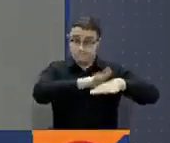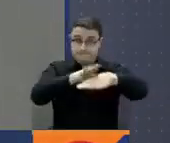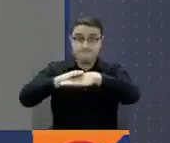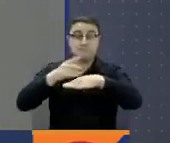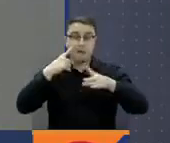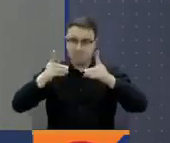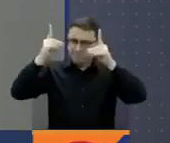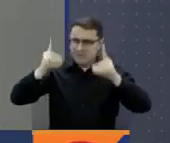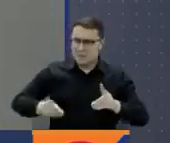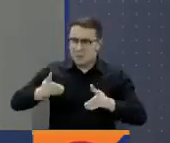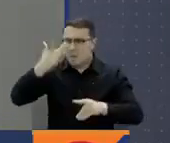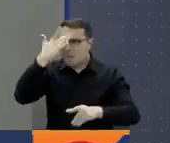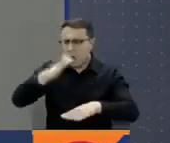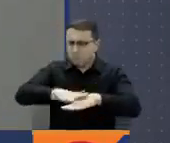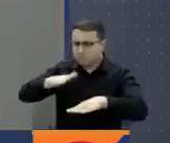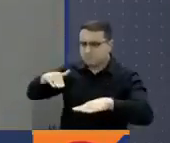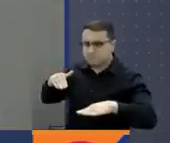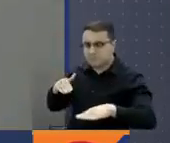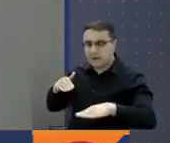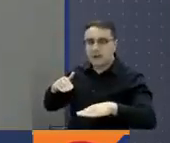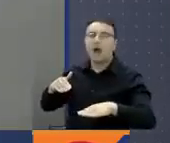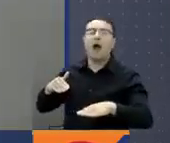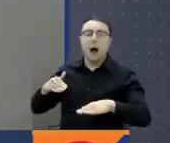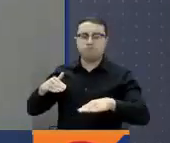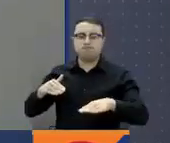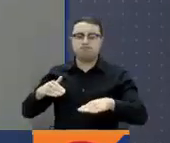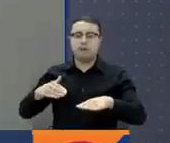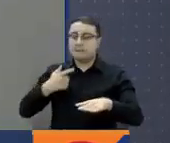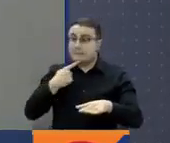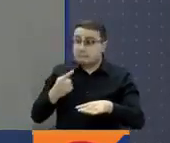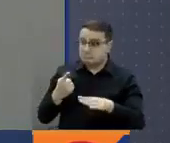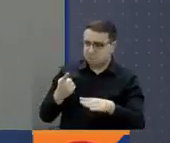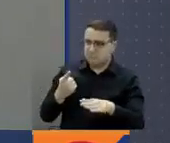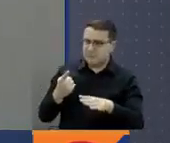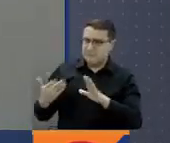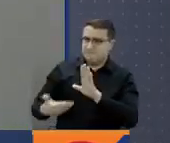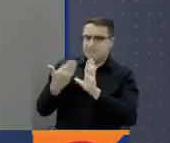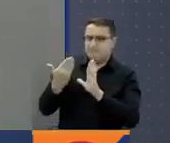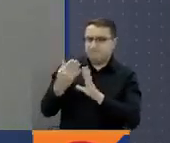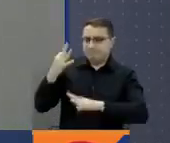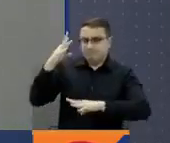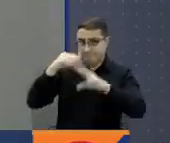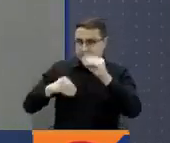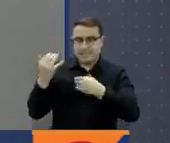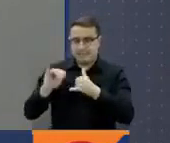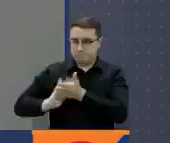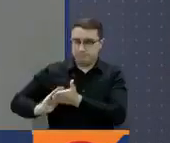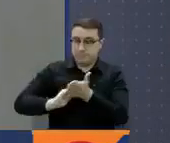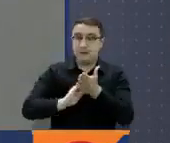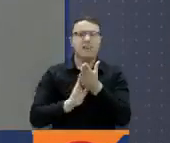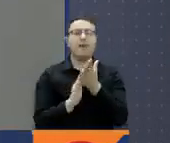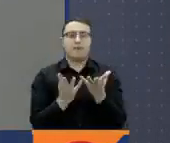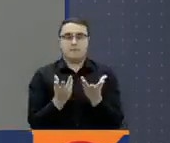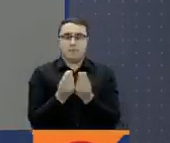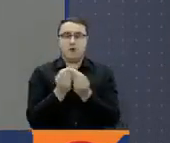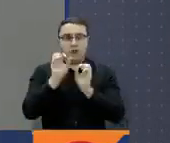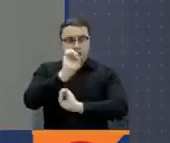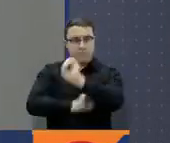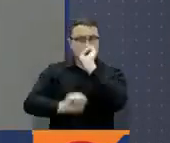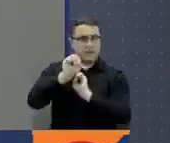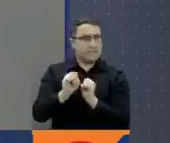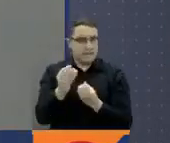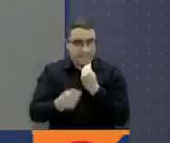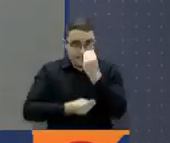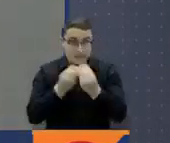decisión de decretar esa medida cautelar han sido superadas. ¿En qué consistió la defensa? Básicamente, la defensa del IDU fue